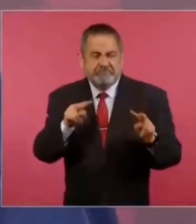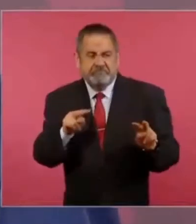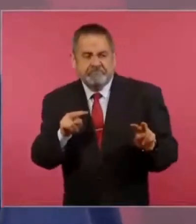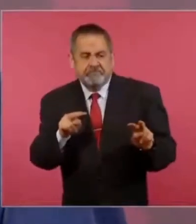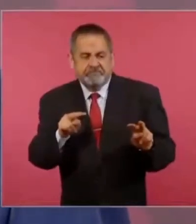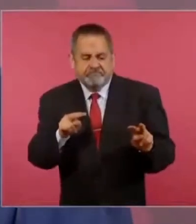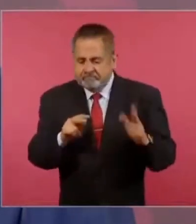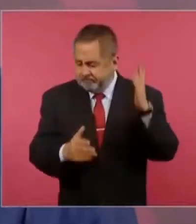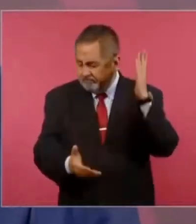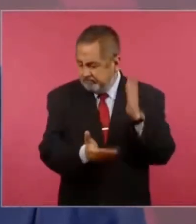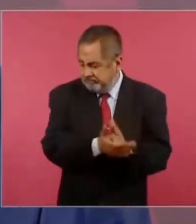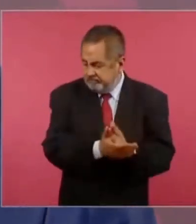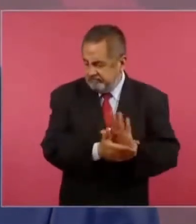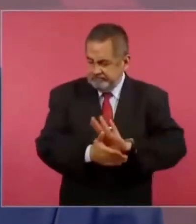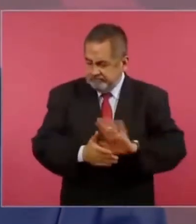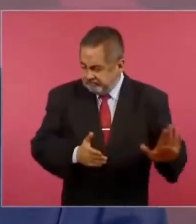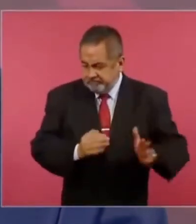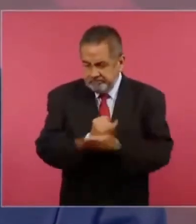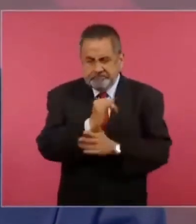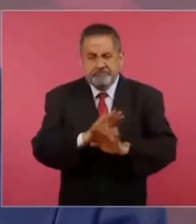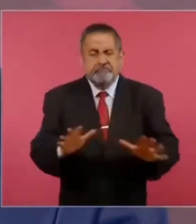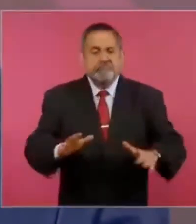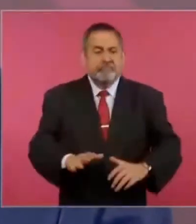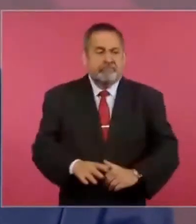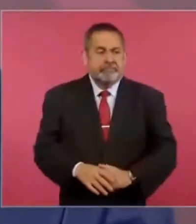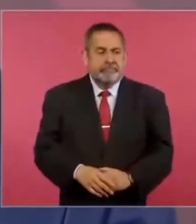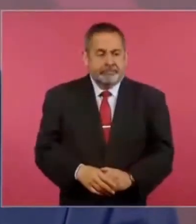ha dicho basta.